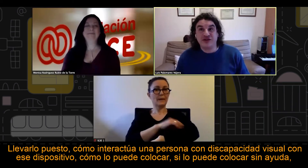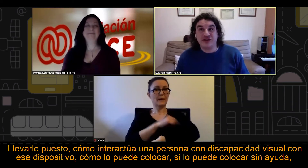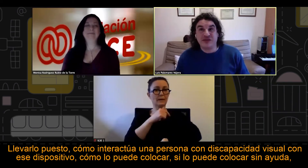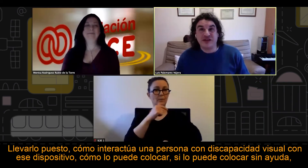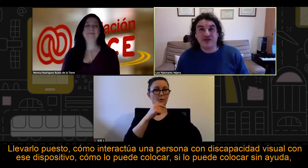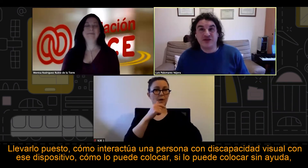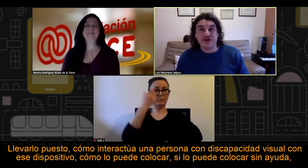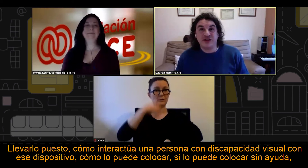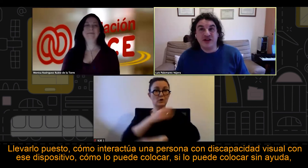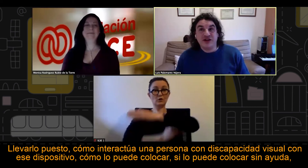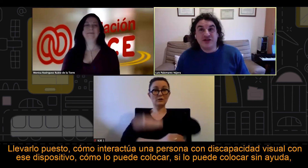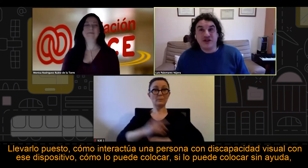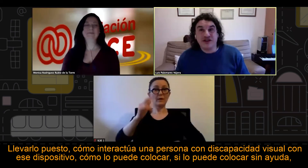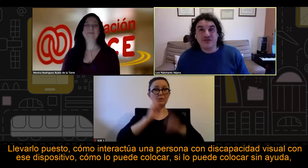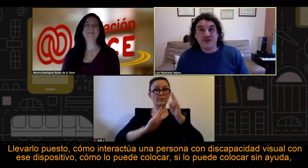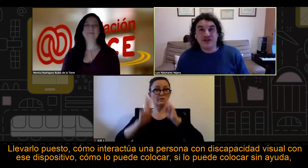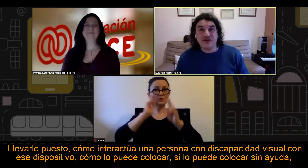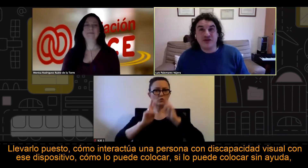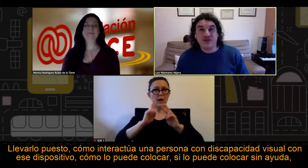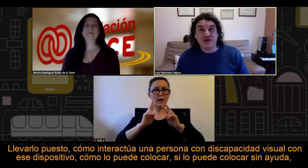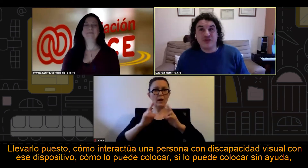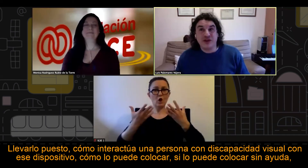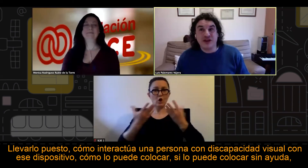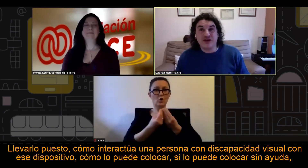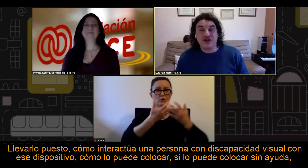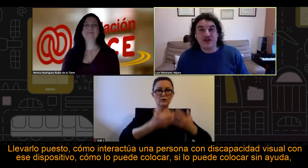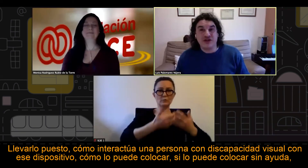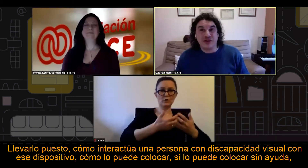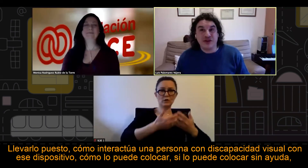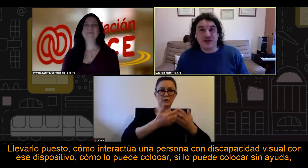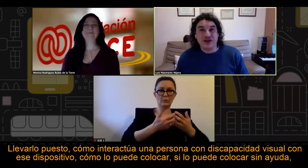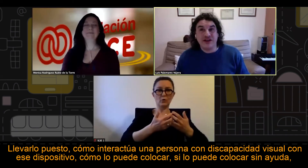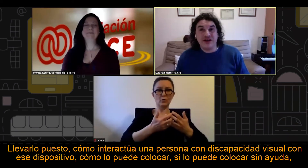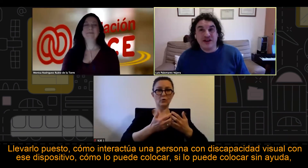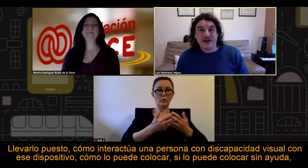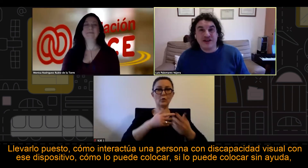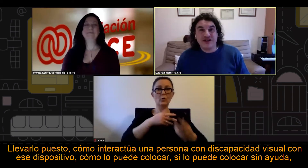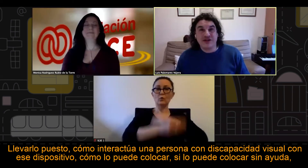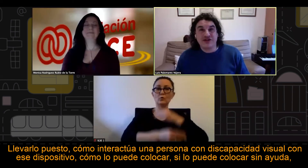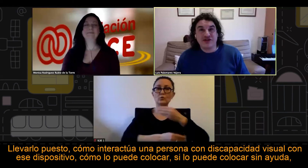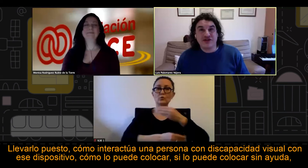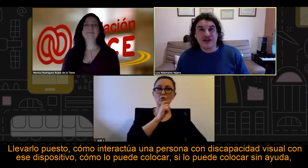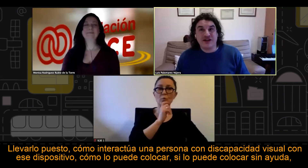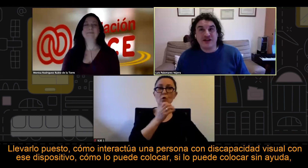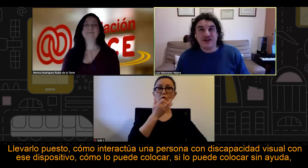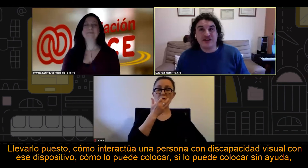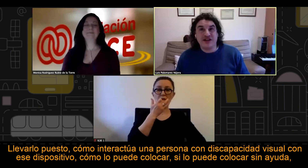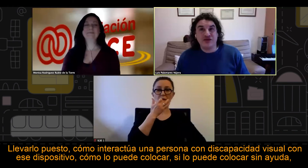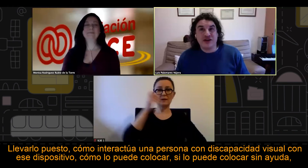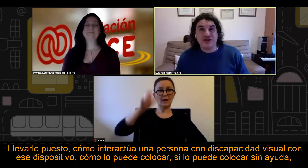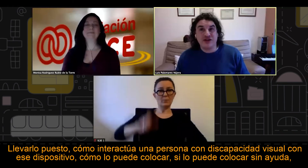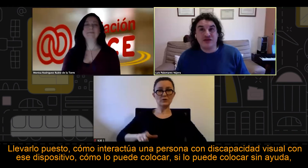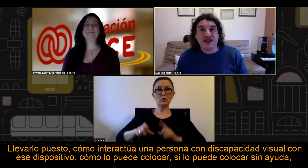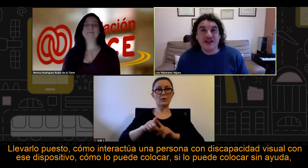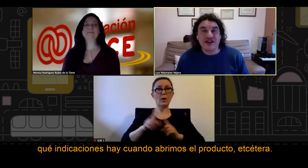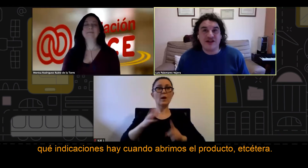con discapacidad visual con ese dispositivo, cómo si lo puede colocar esta persona sin ayuda, con